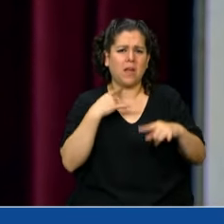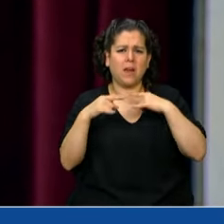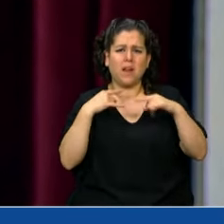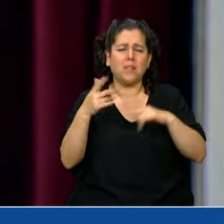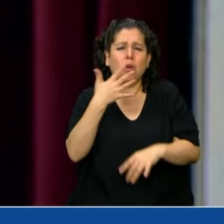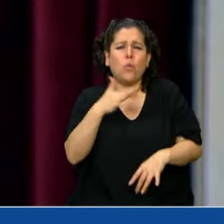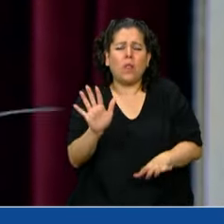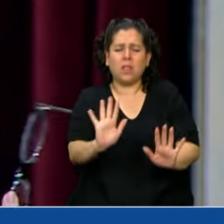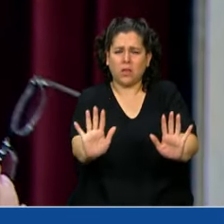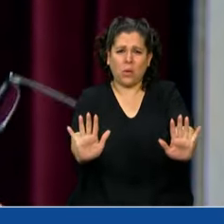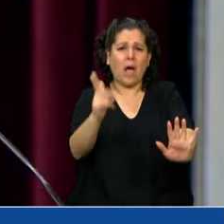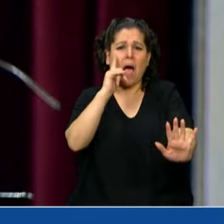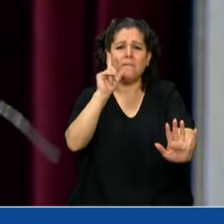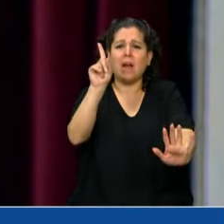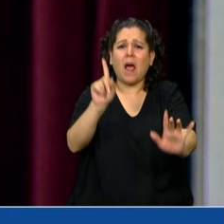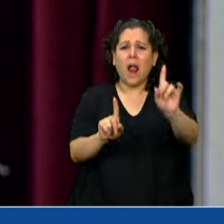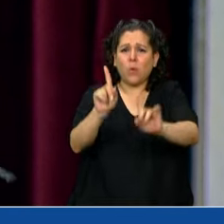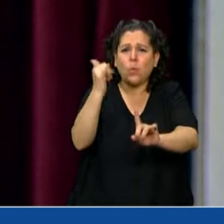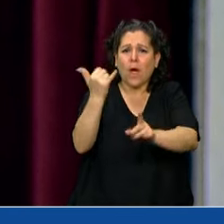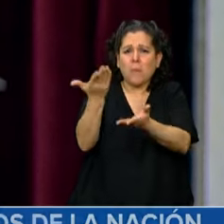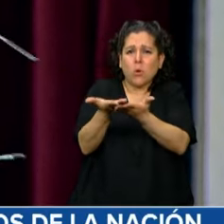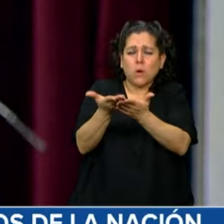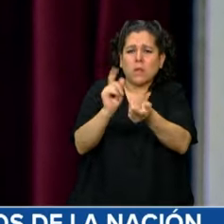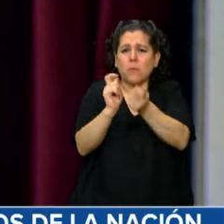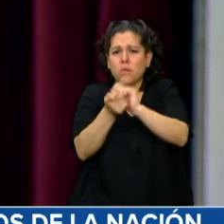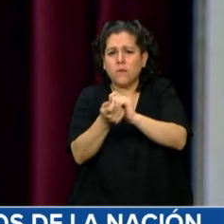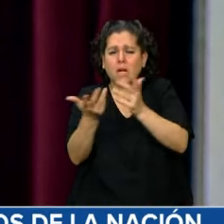no entiendo a ver alguno tiene una propuesta de